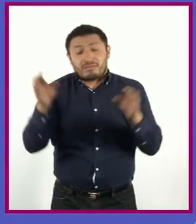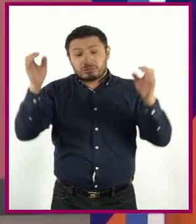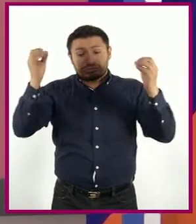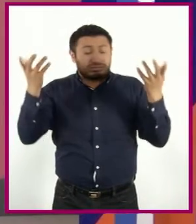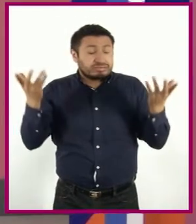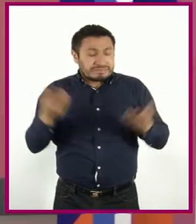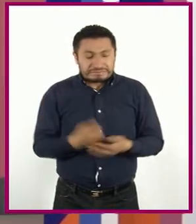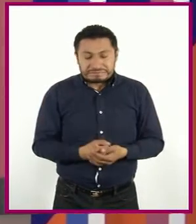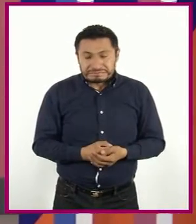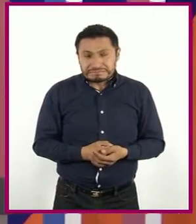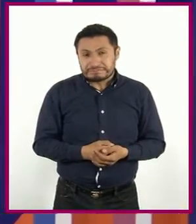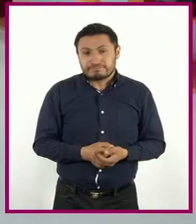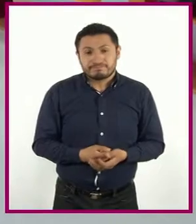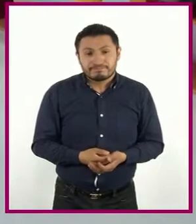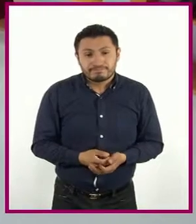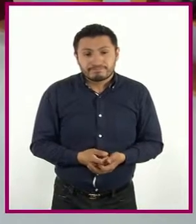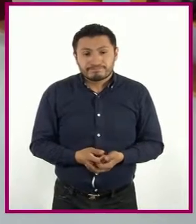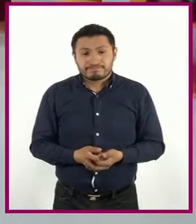cubiles.